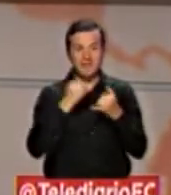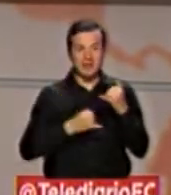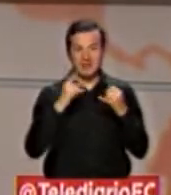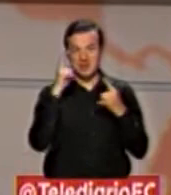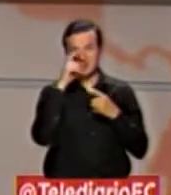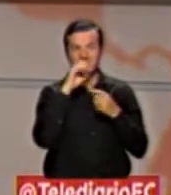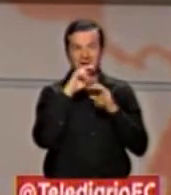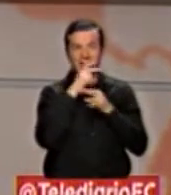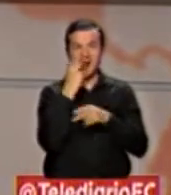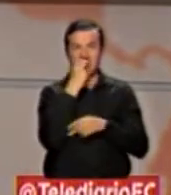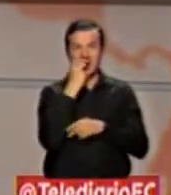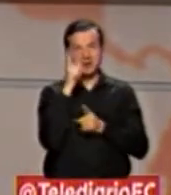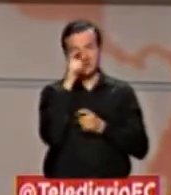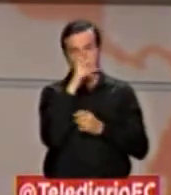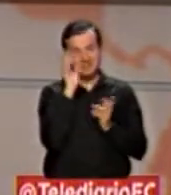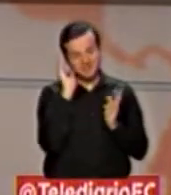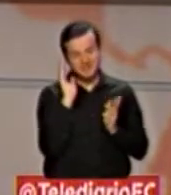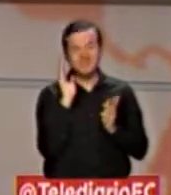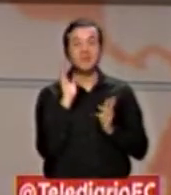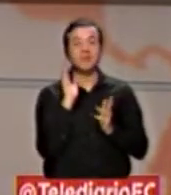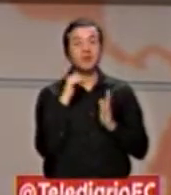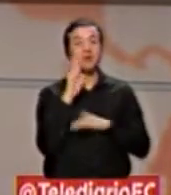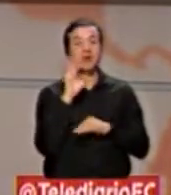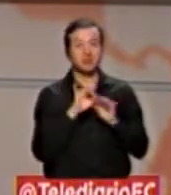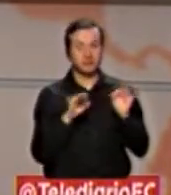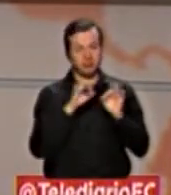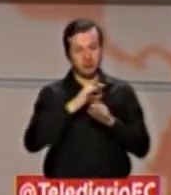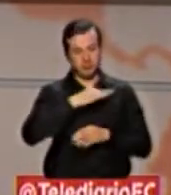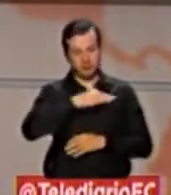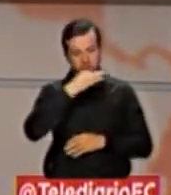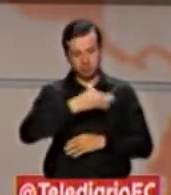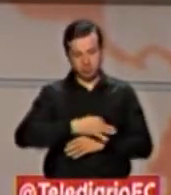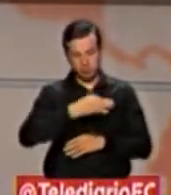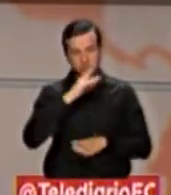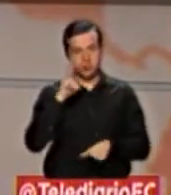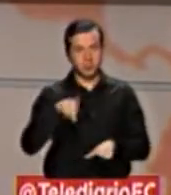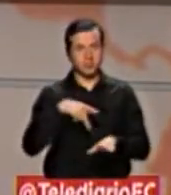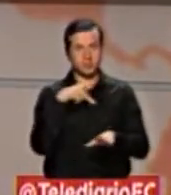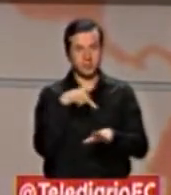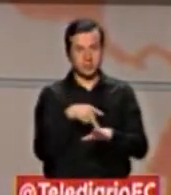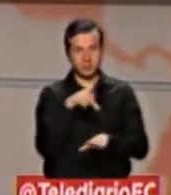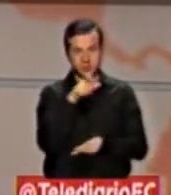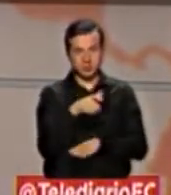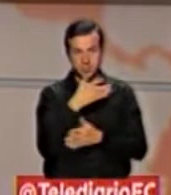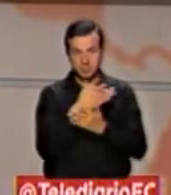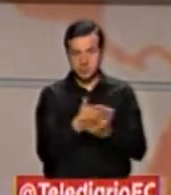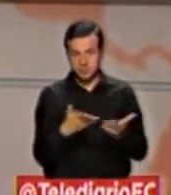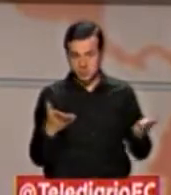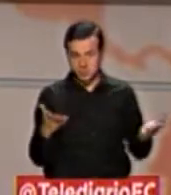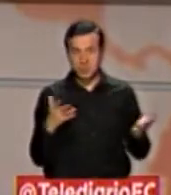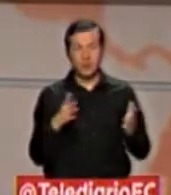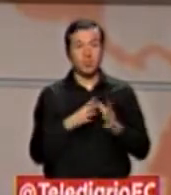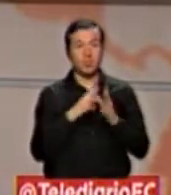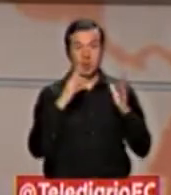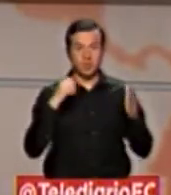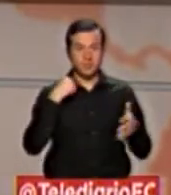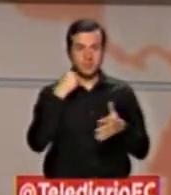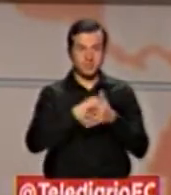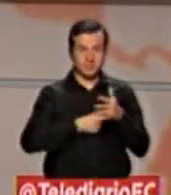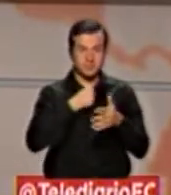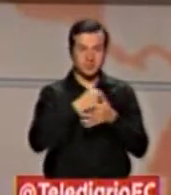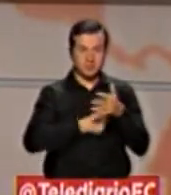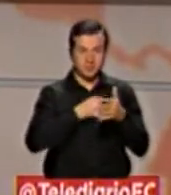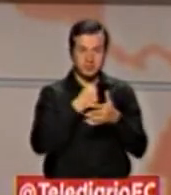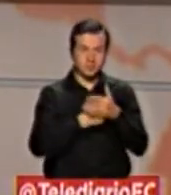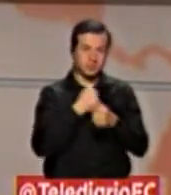apellido, pero lo más importante, con credenciales éticas, profesionales, académicas, que tiene grandes desafíos en estos